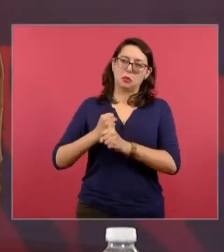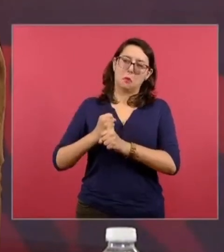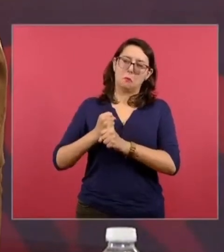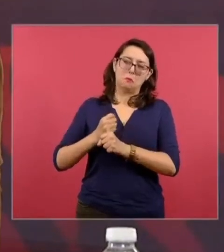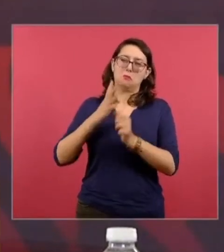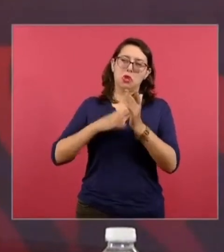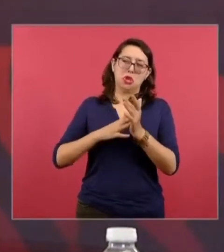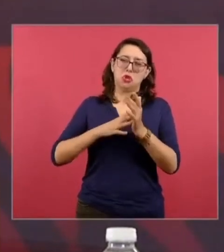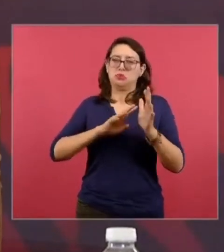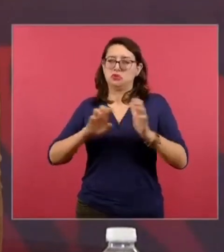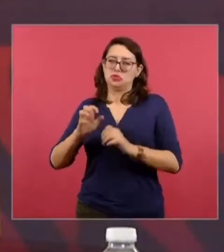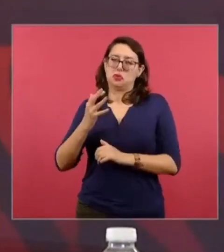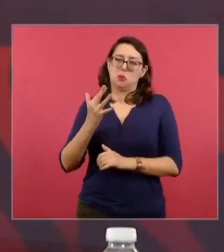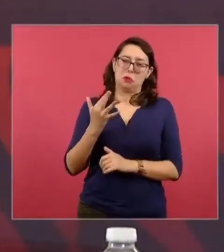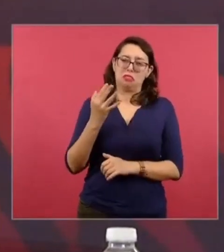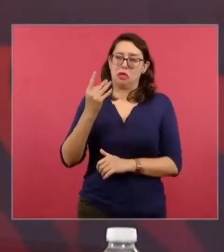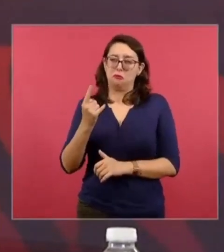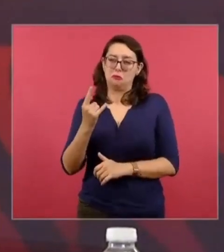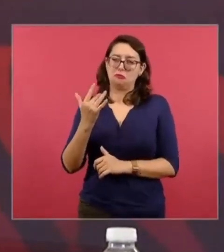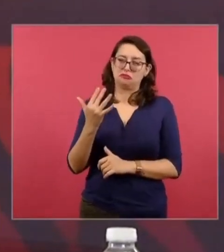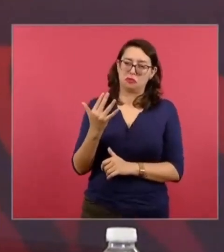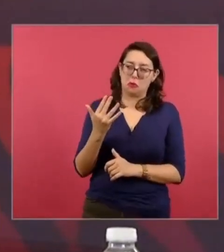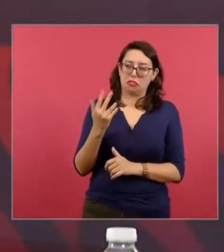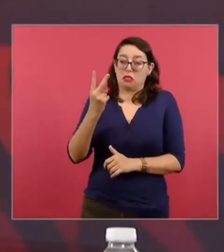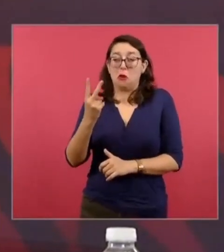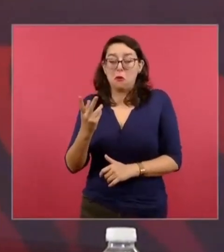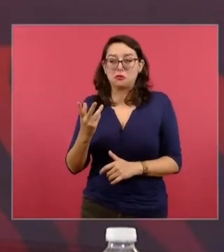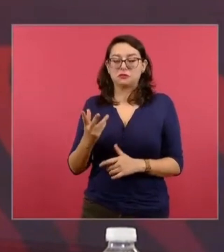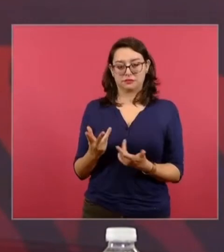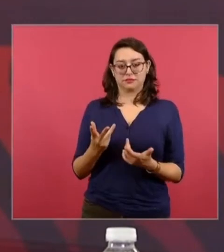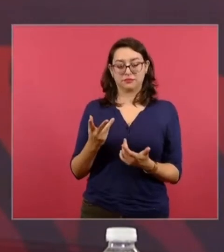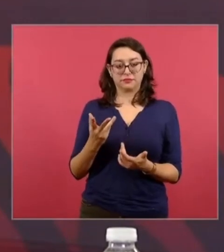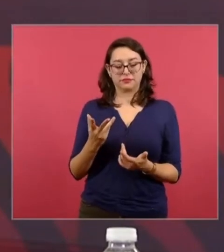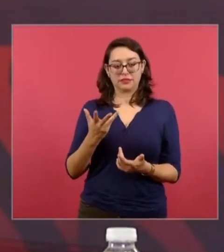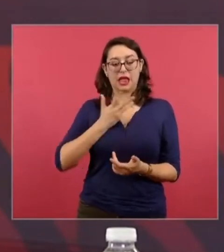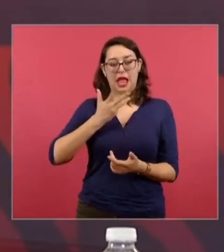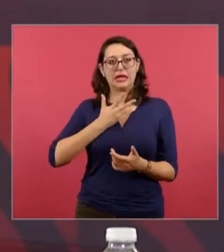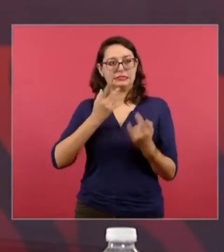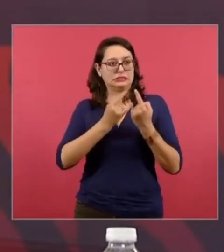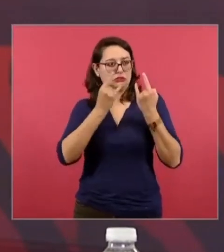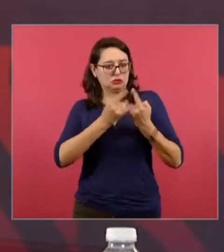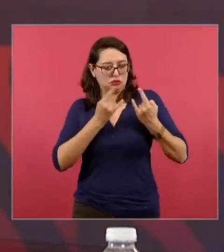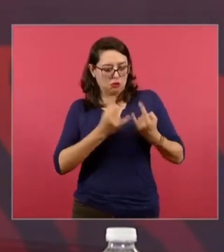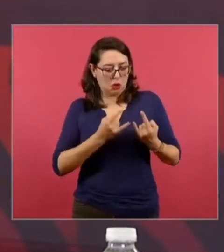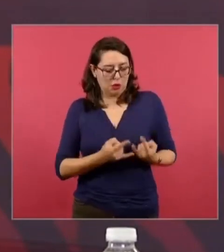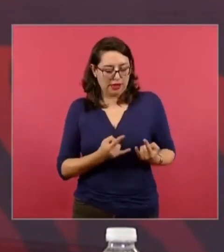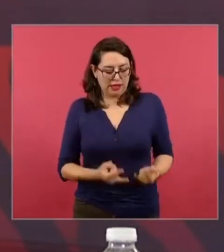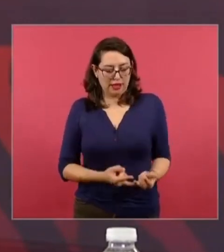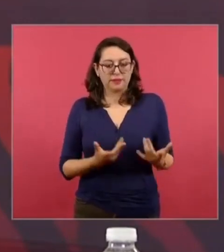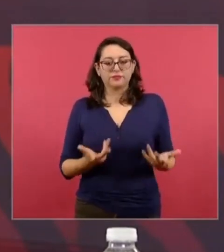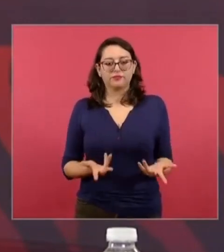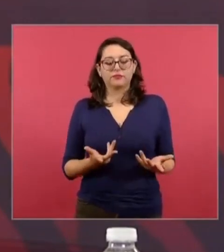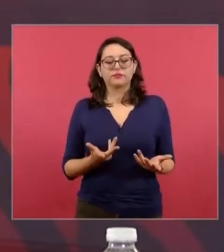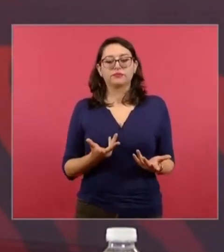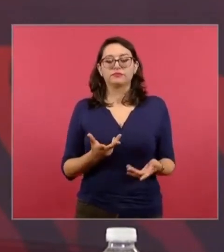61, 62, están ahí en el histórico las memorias de Torres Bodet, pero también las convocatorias que va a sacar